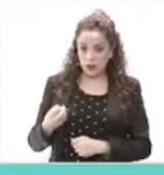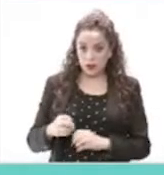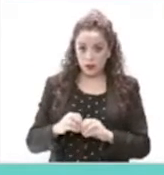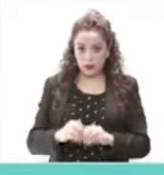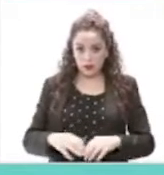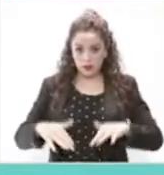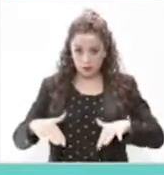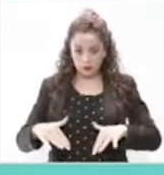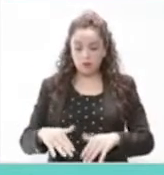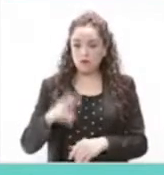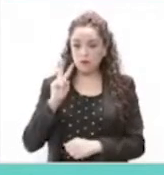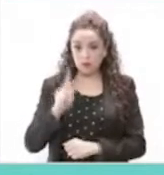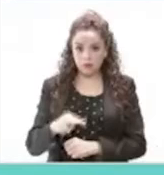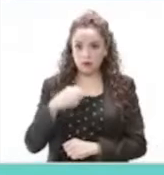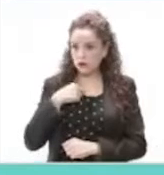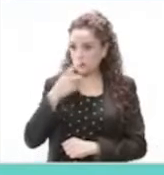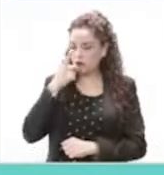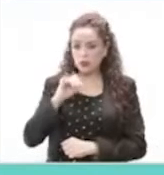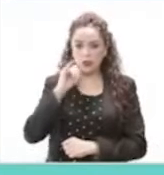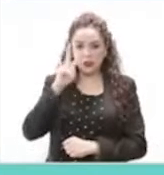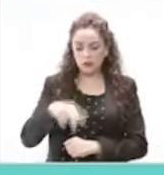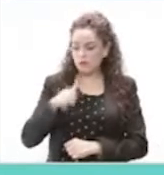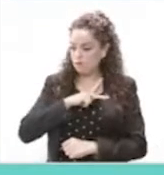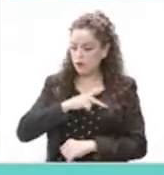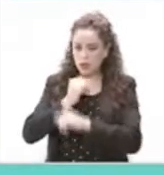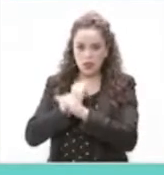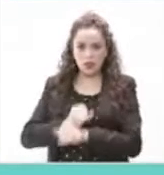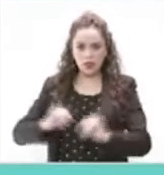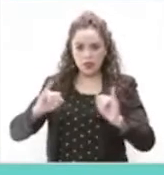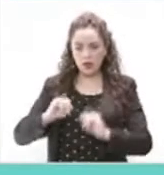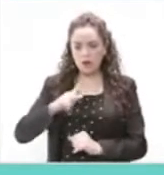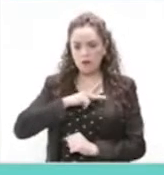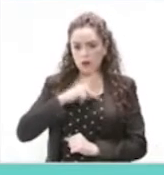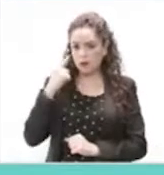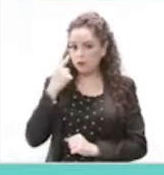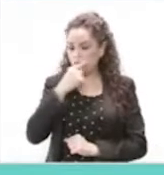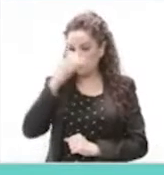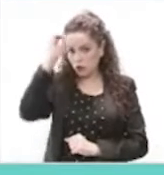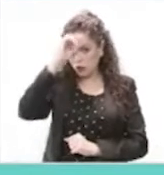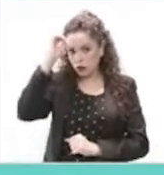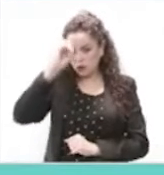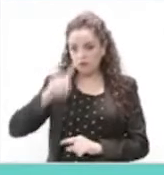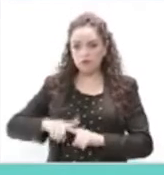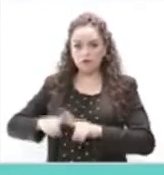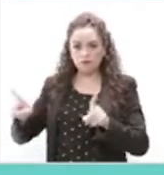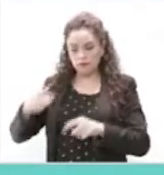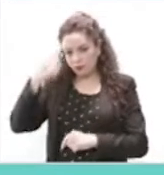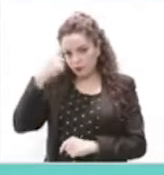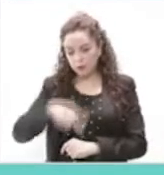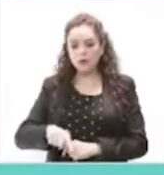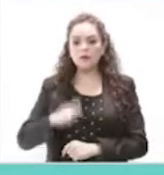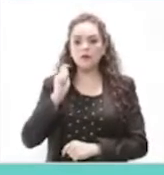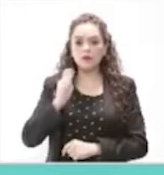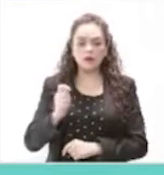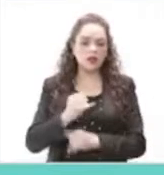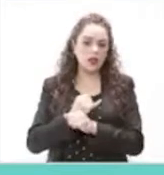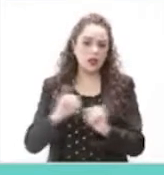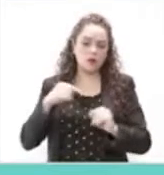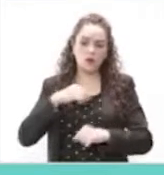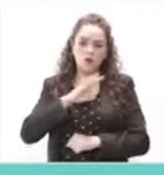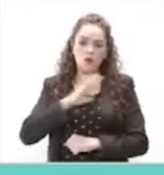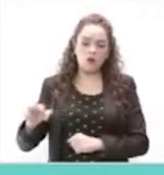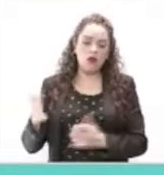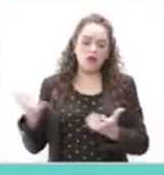Reitero y refrendo mi total imparcialidad e independencia para resolver los asuntos de este y de cualquier otro sujeto obligado. Las